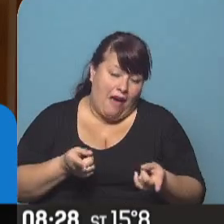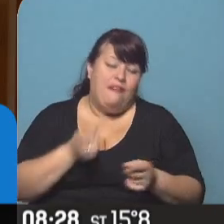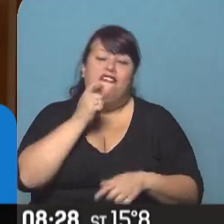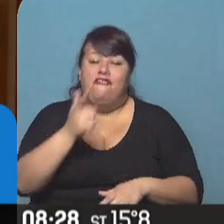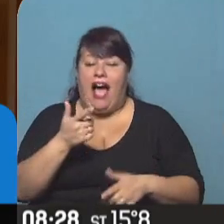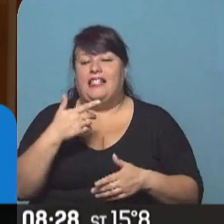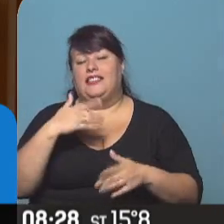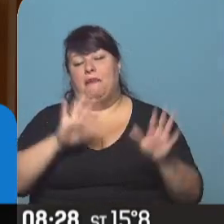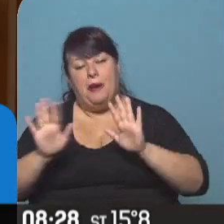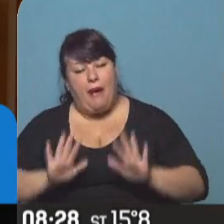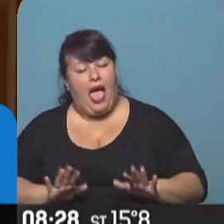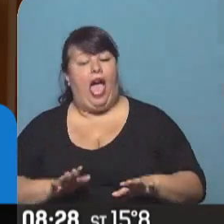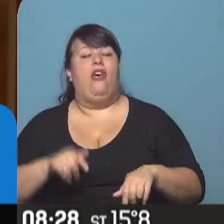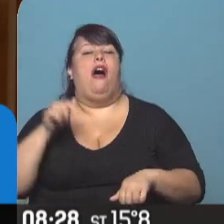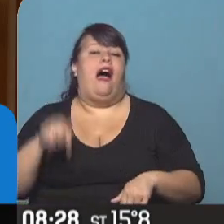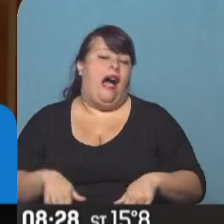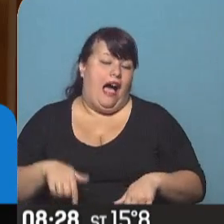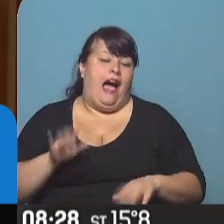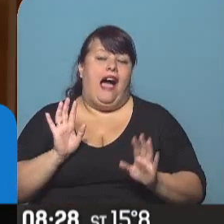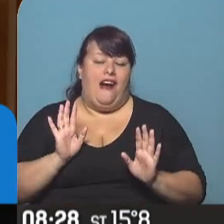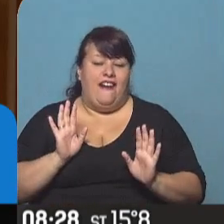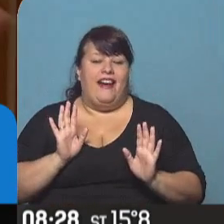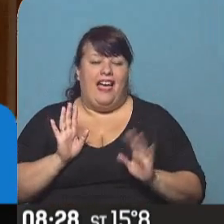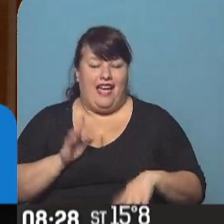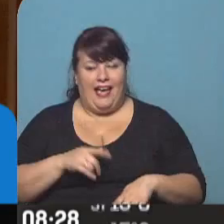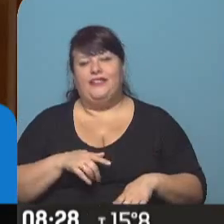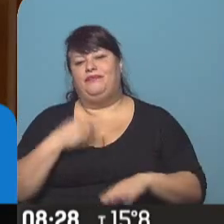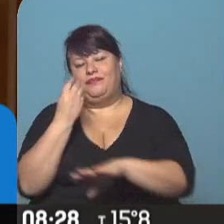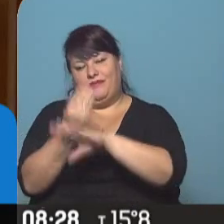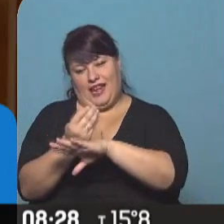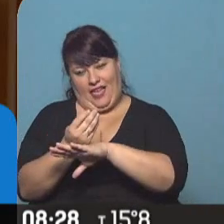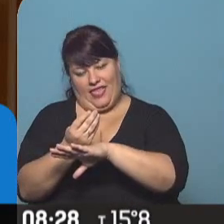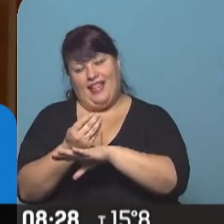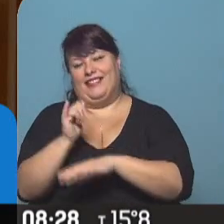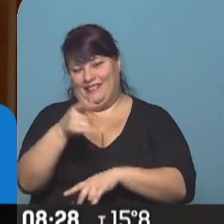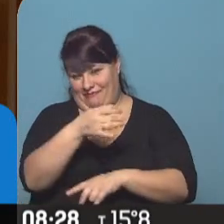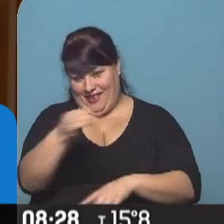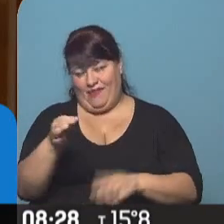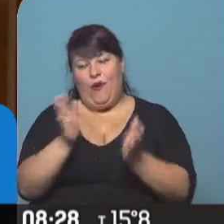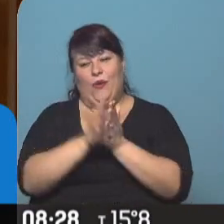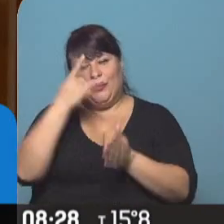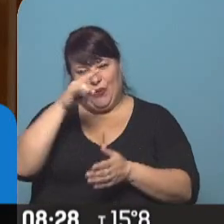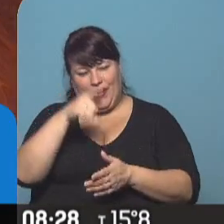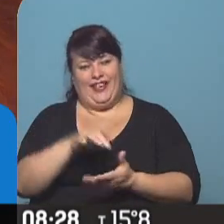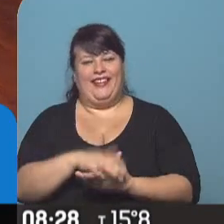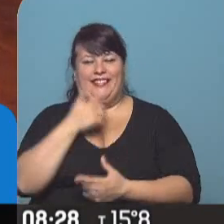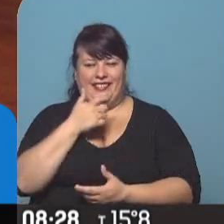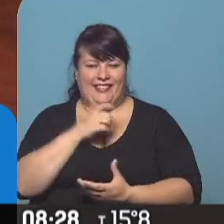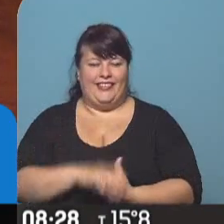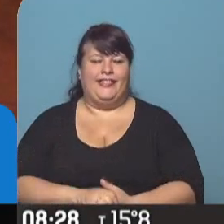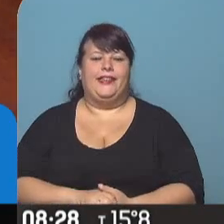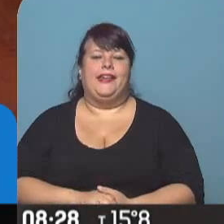fácil producción y ahora estaba bueno herido el candidato si algo en la boquita de atrás